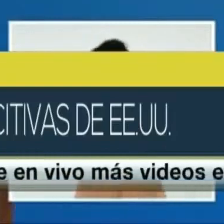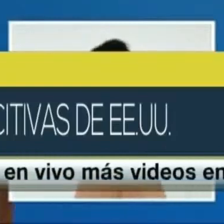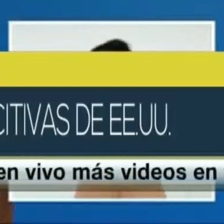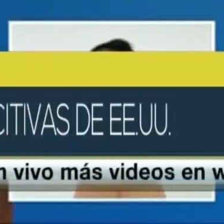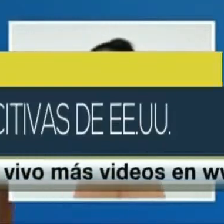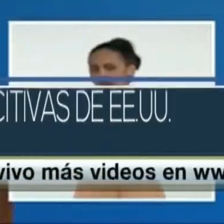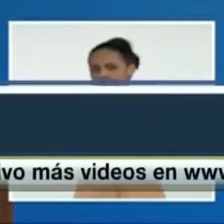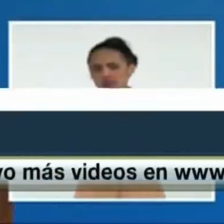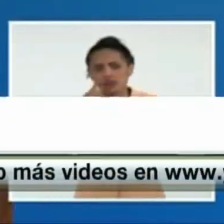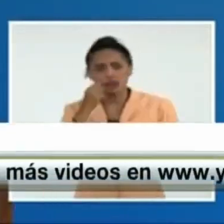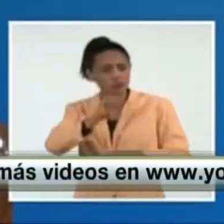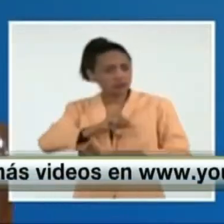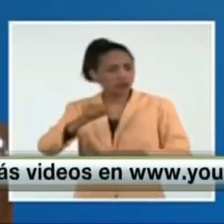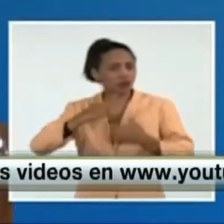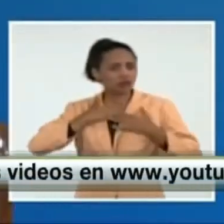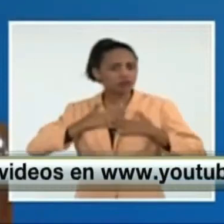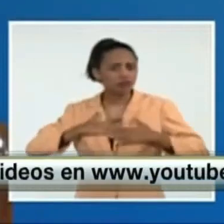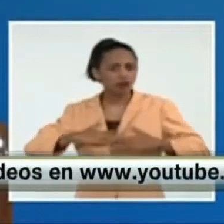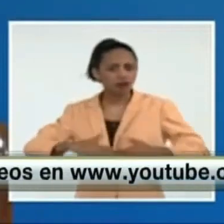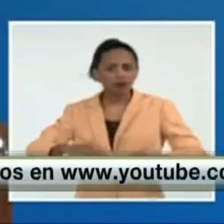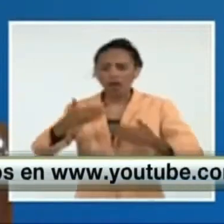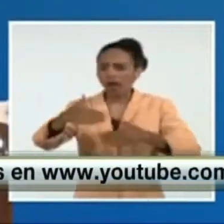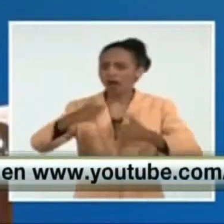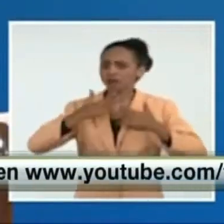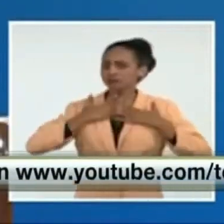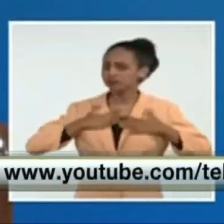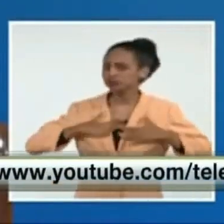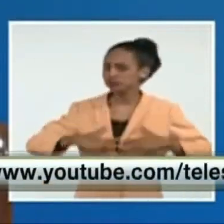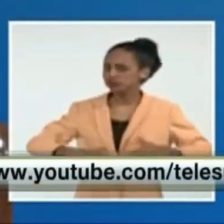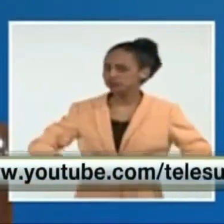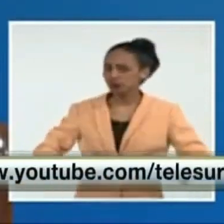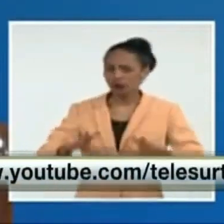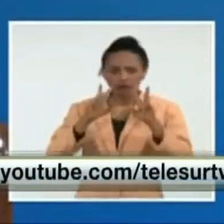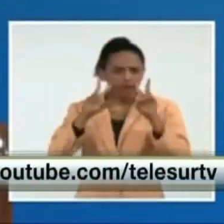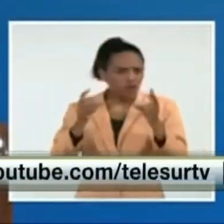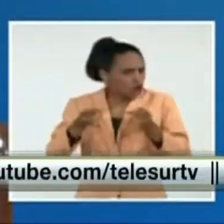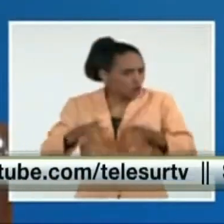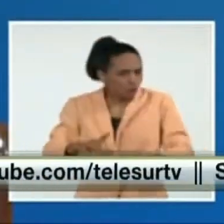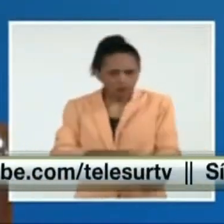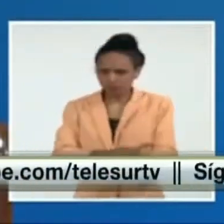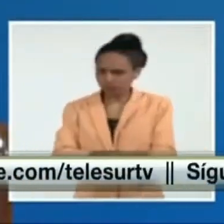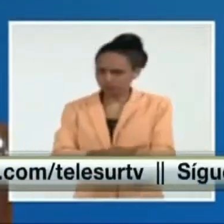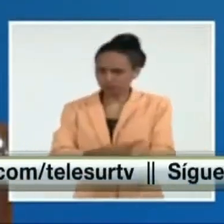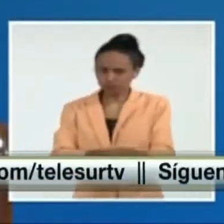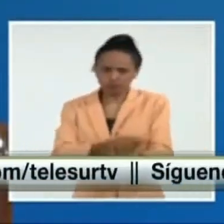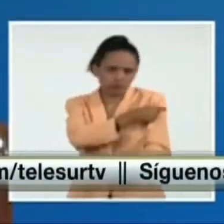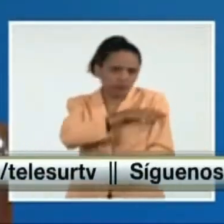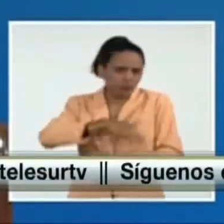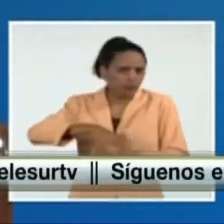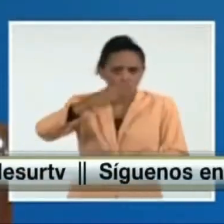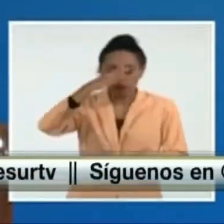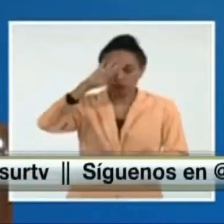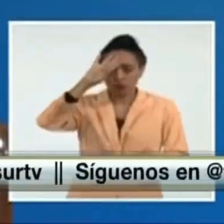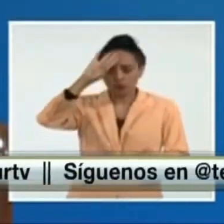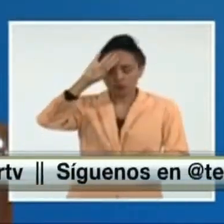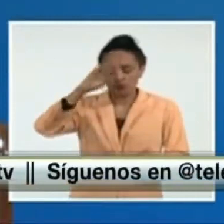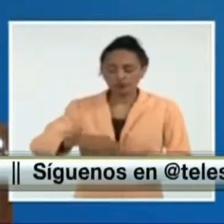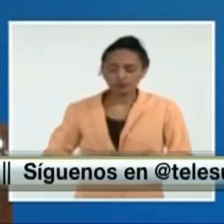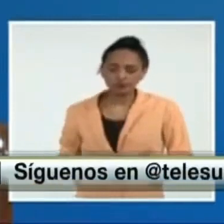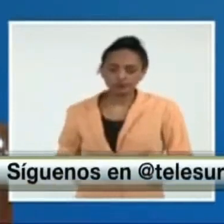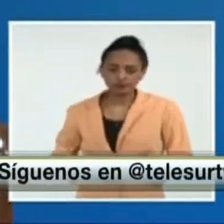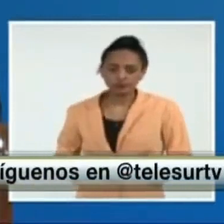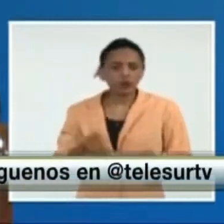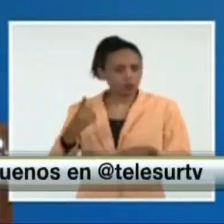absoluta tranquilidad y vida usual de nuestro pueblo en La Habana y en el país, pese a